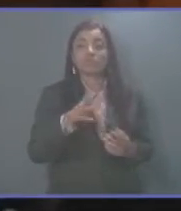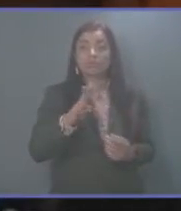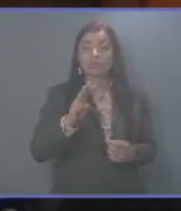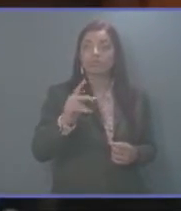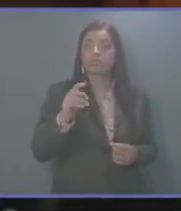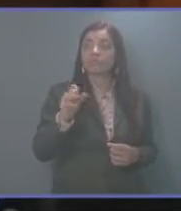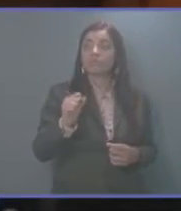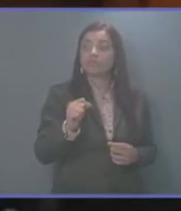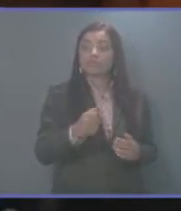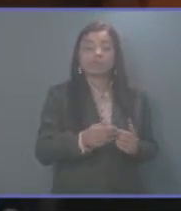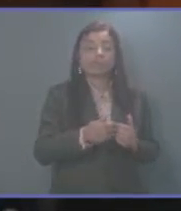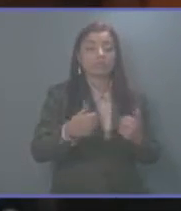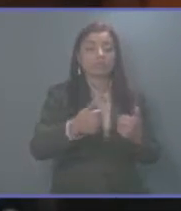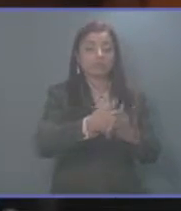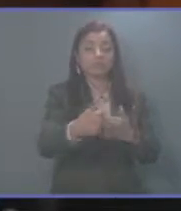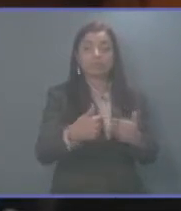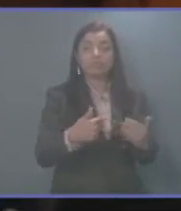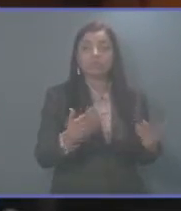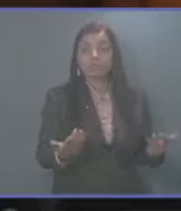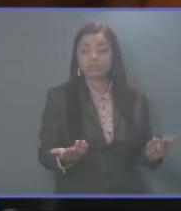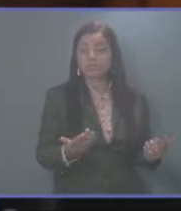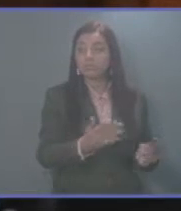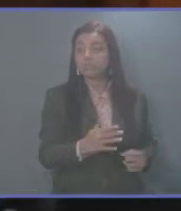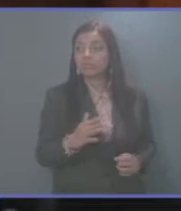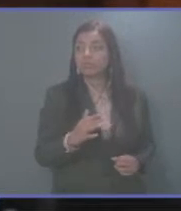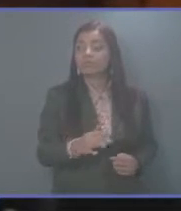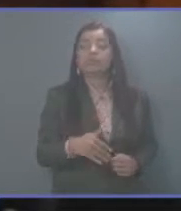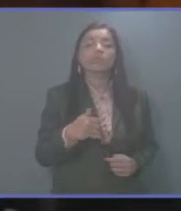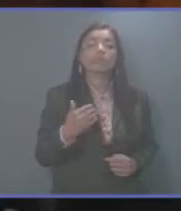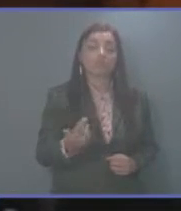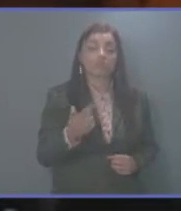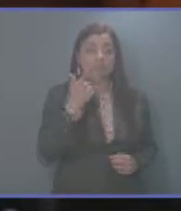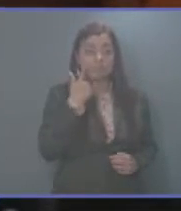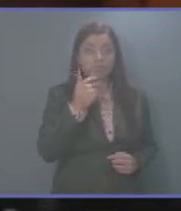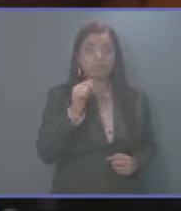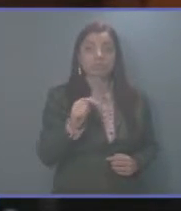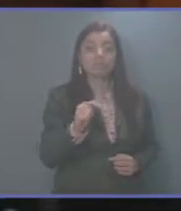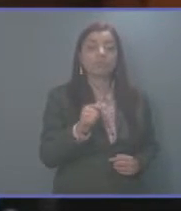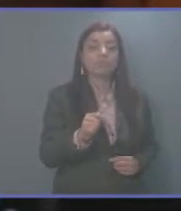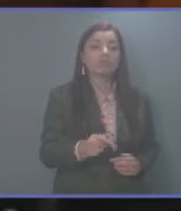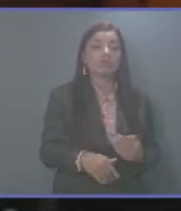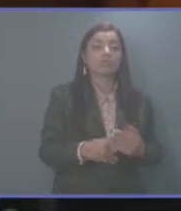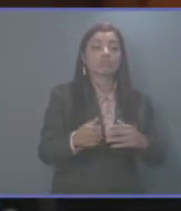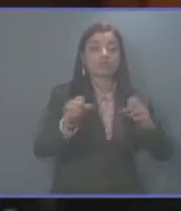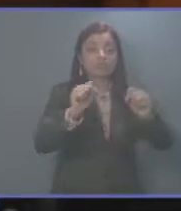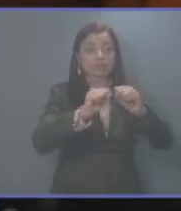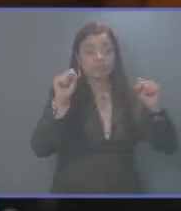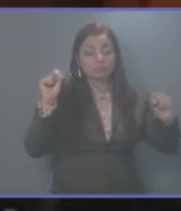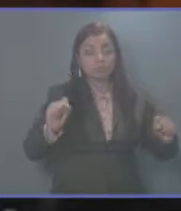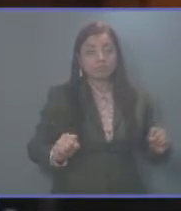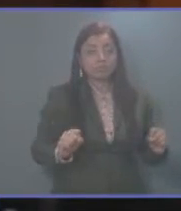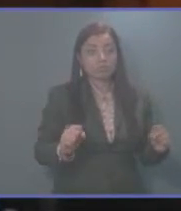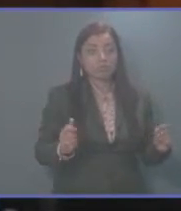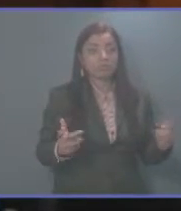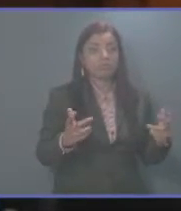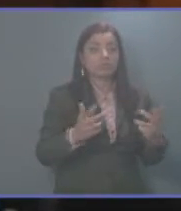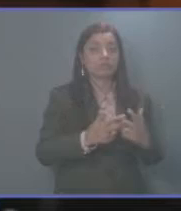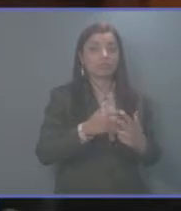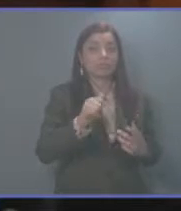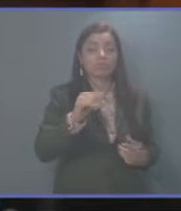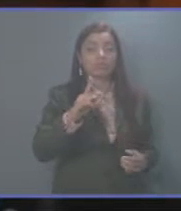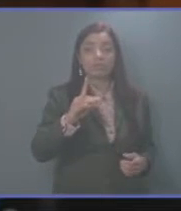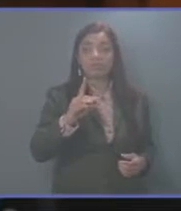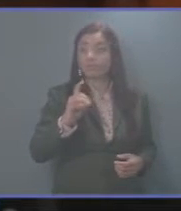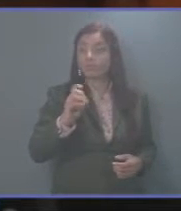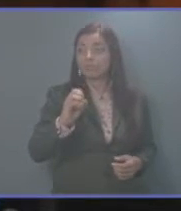distancia de los otros cubículos, construido con sistema mixto o adobe de 2 metros